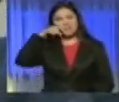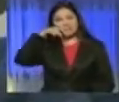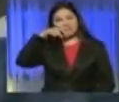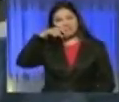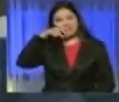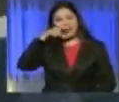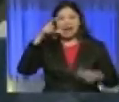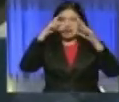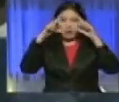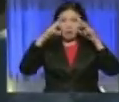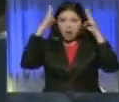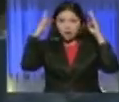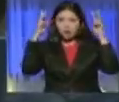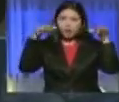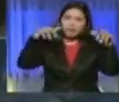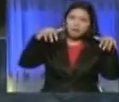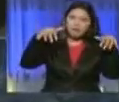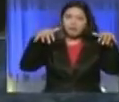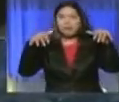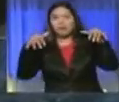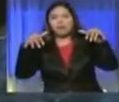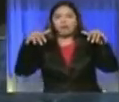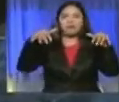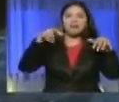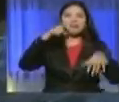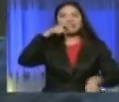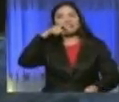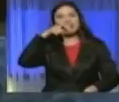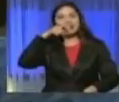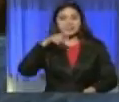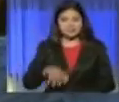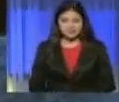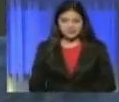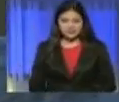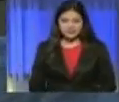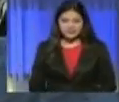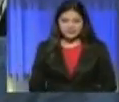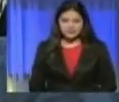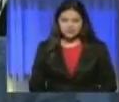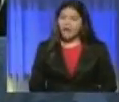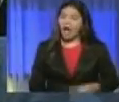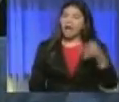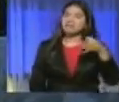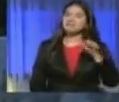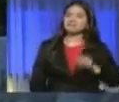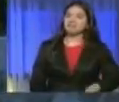Ramos Alú, el zombie con vampiro. Eso sí,